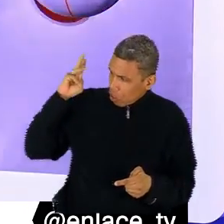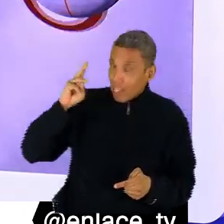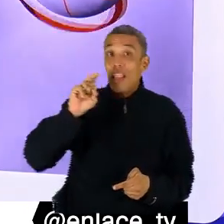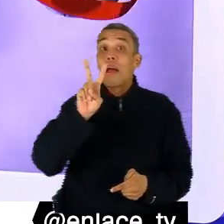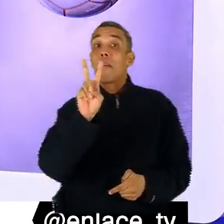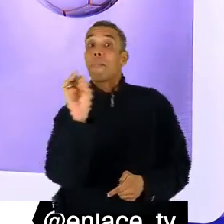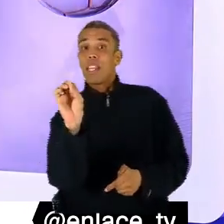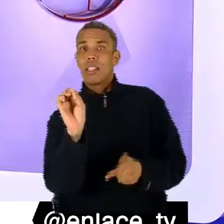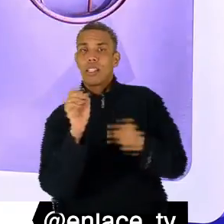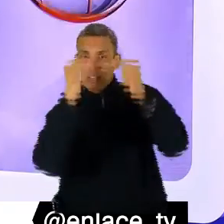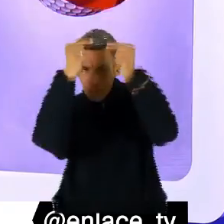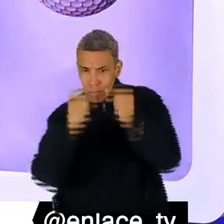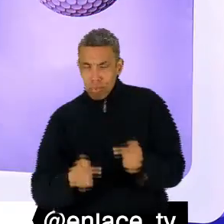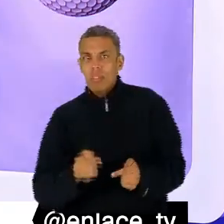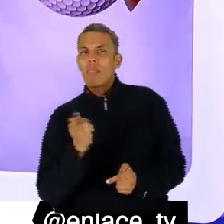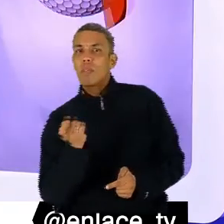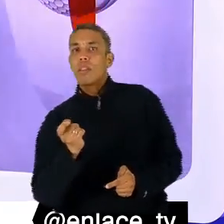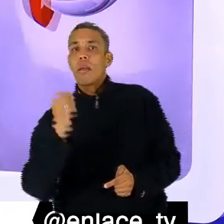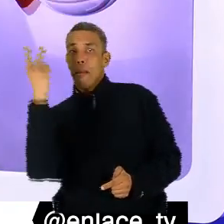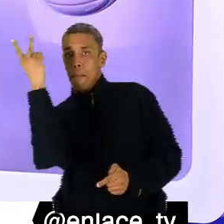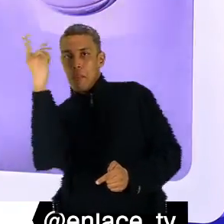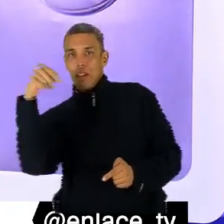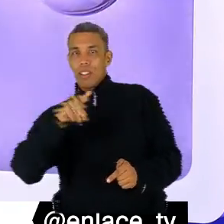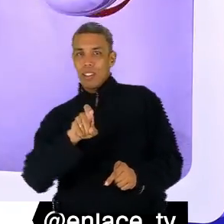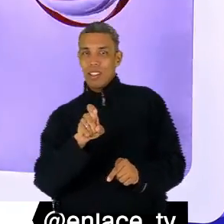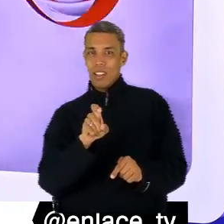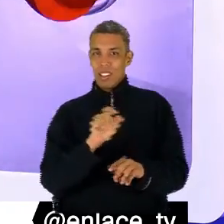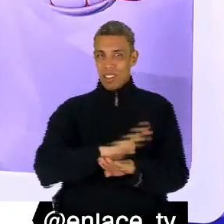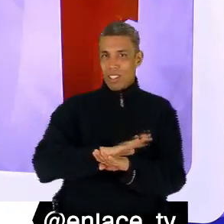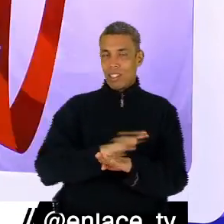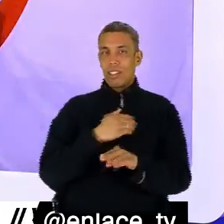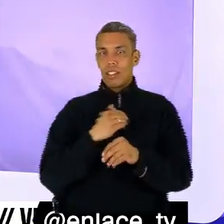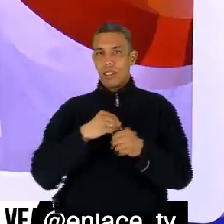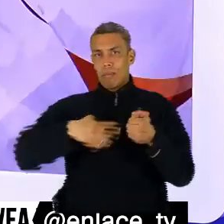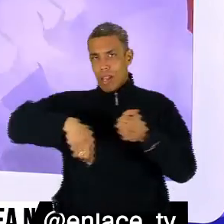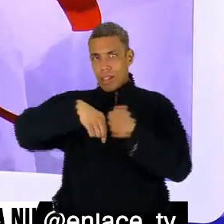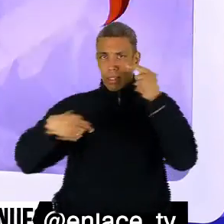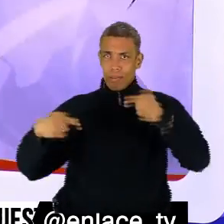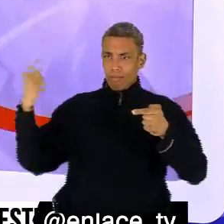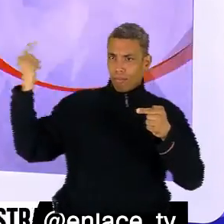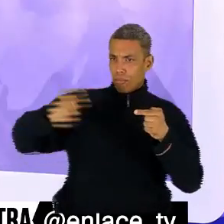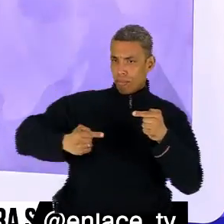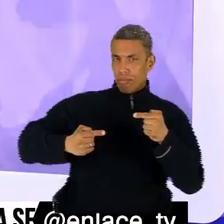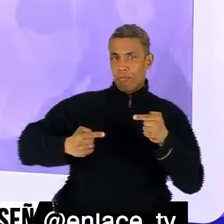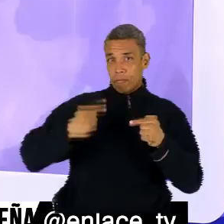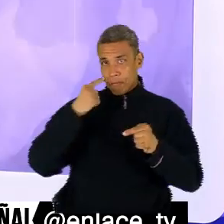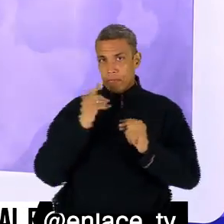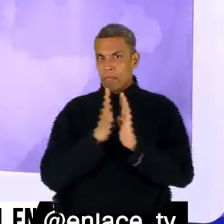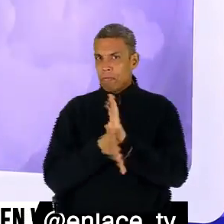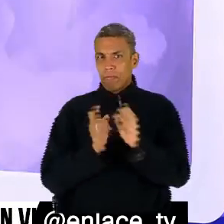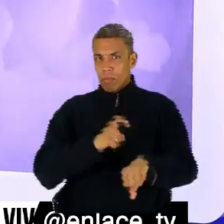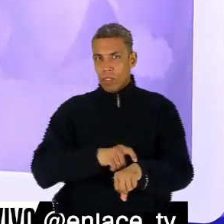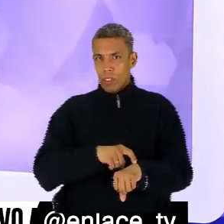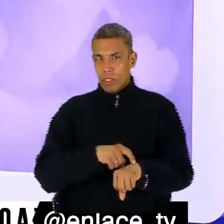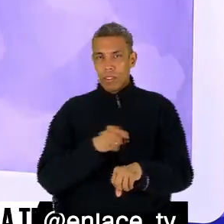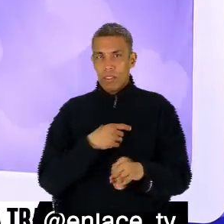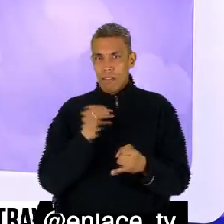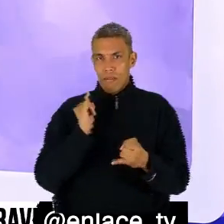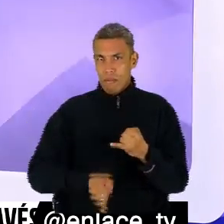próximo viernes a las 6 de la tarde en Barranca Bermeja. El precio de la boletería para el compromiso de esta fecha, de la última del primer